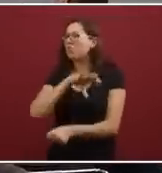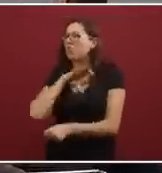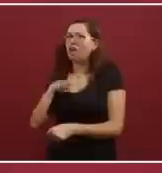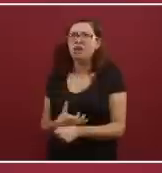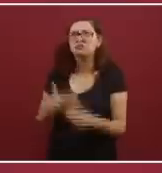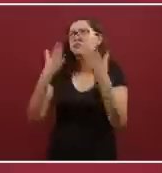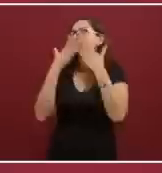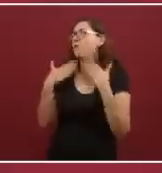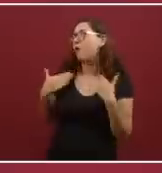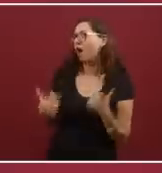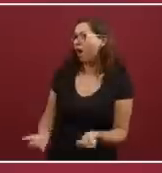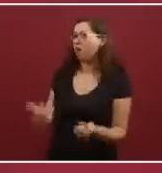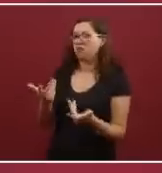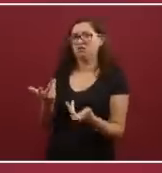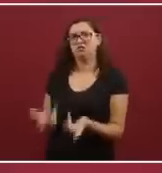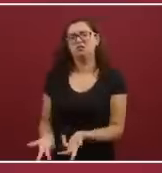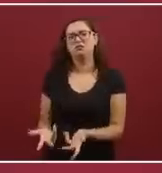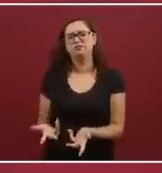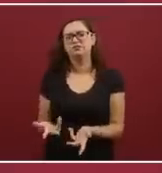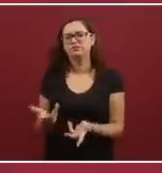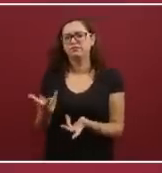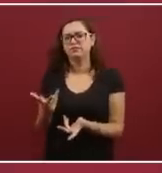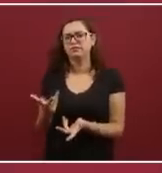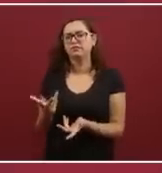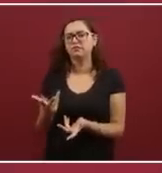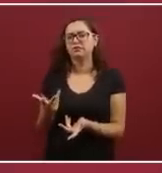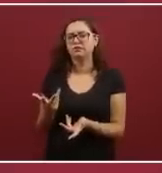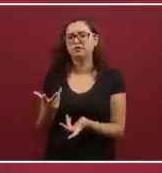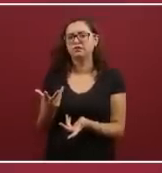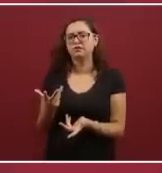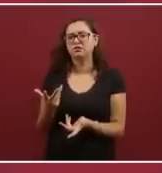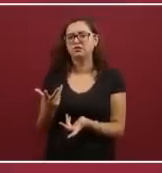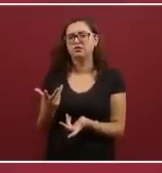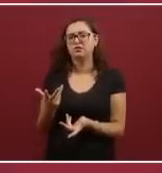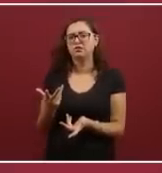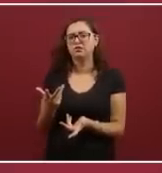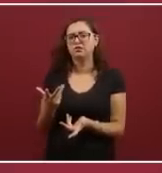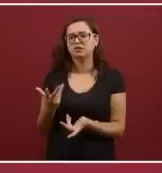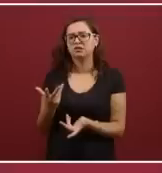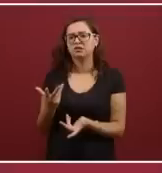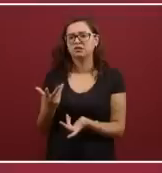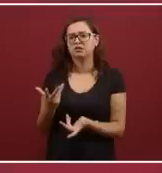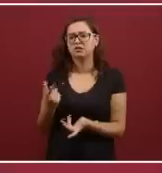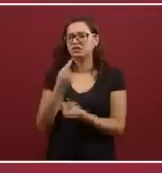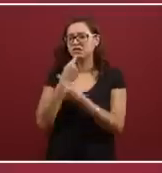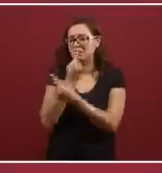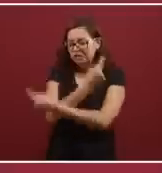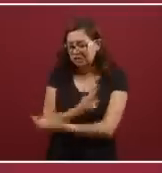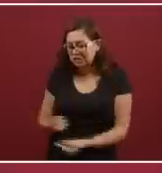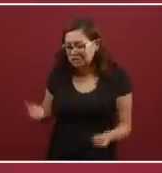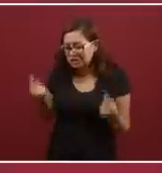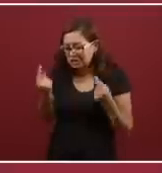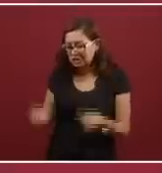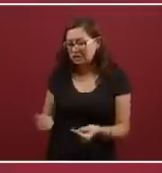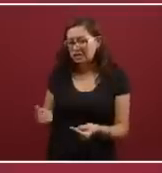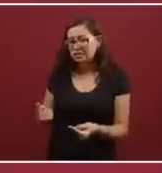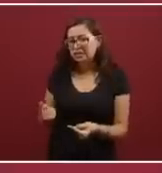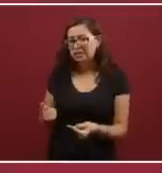ya no se atiende a los niños